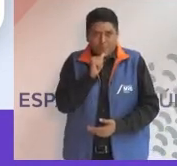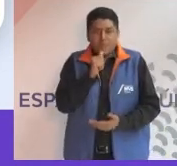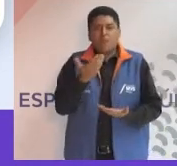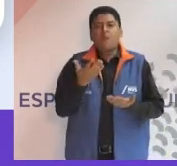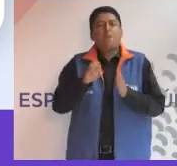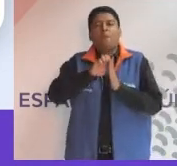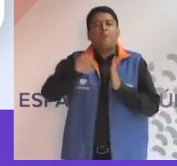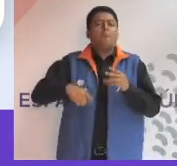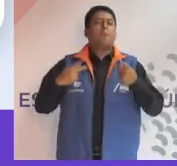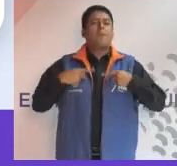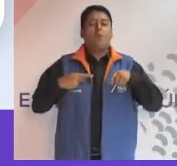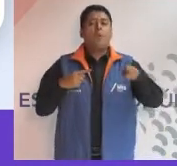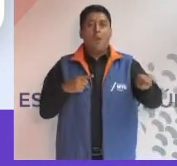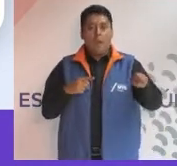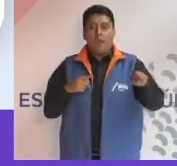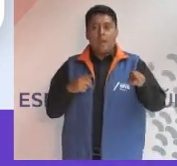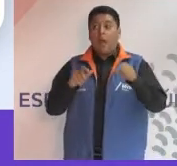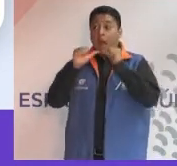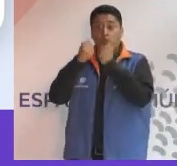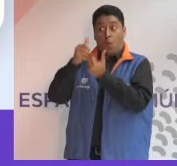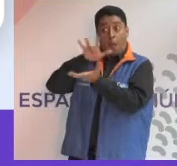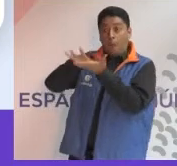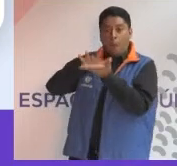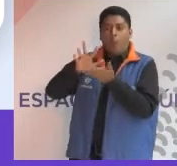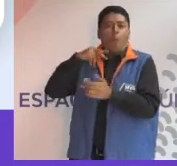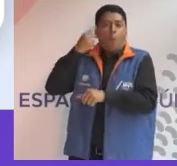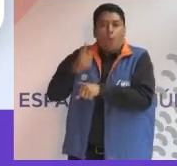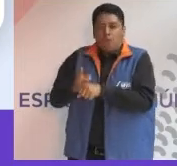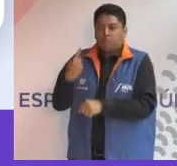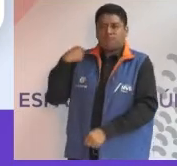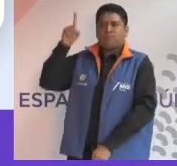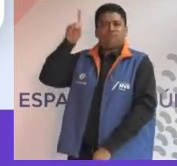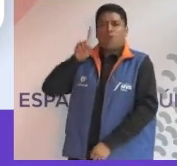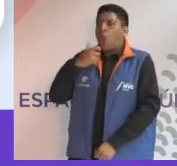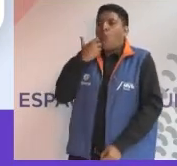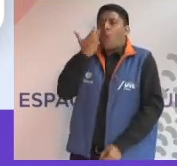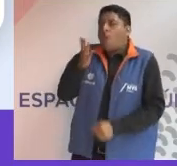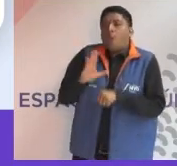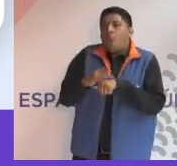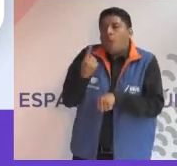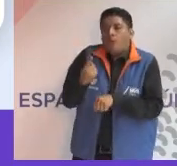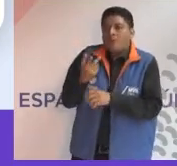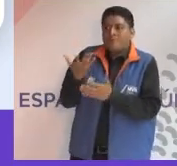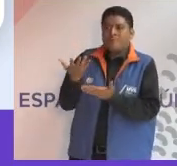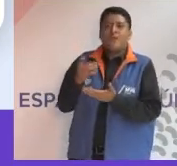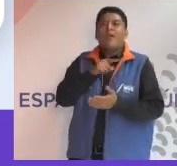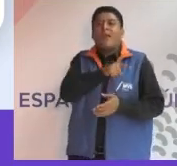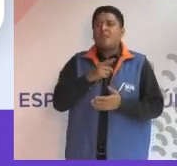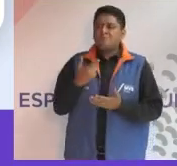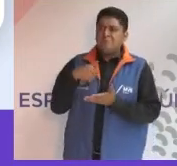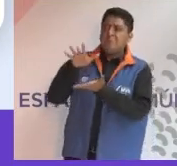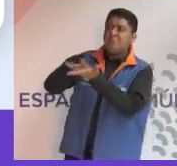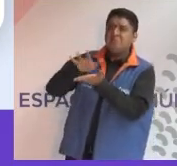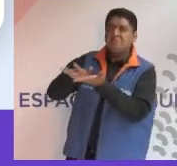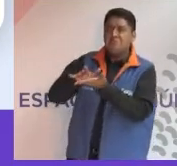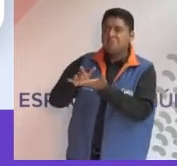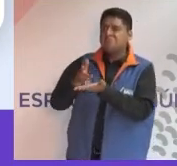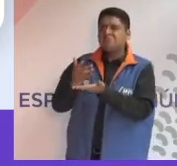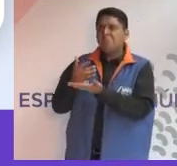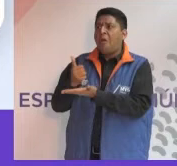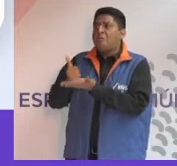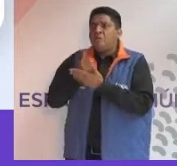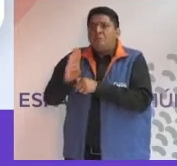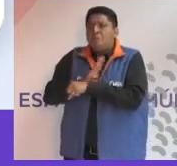tener el ciudadano con una organización como tal, qué hace, en qué beneficia. Por ejemplo, en el caso